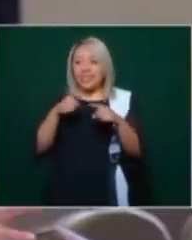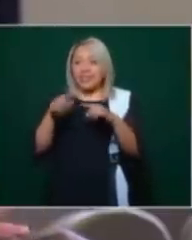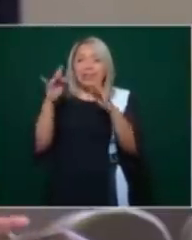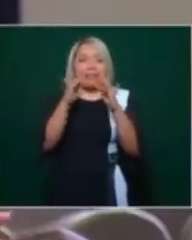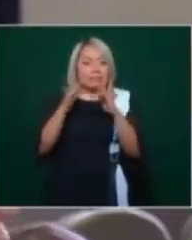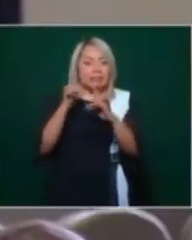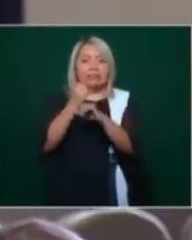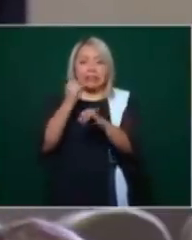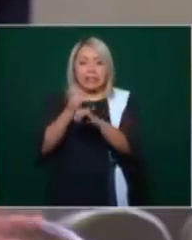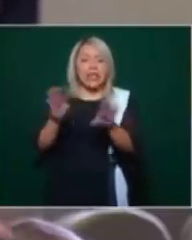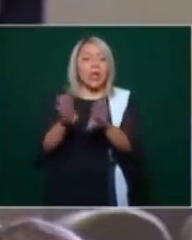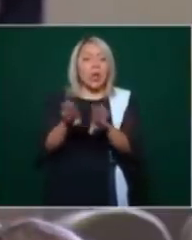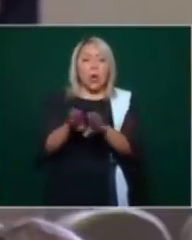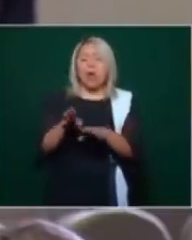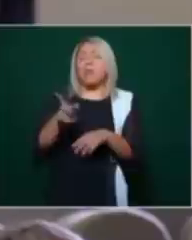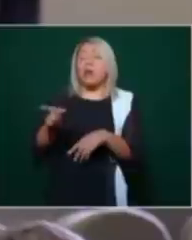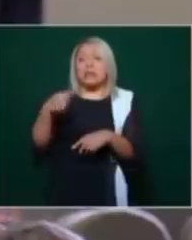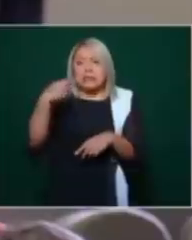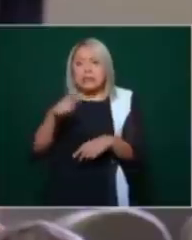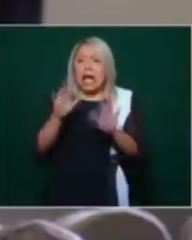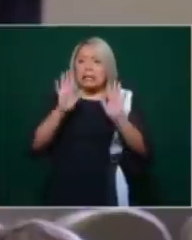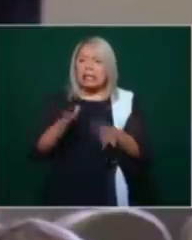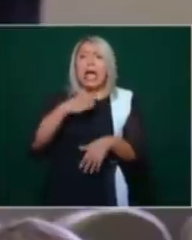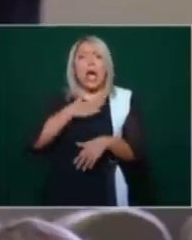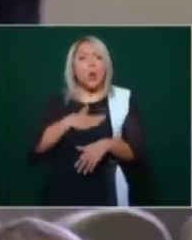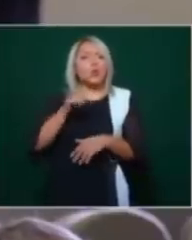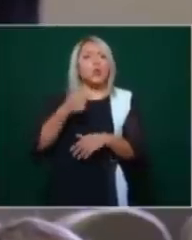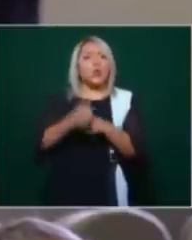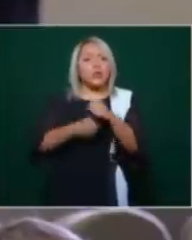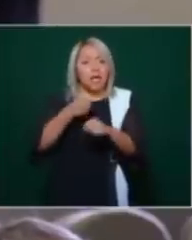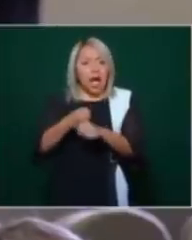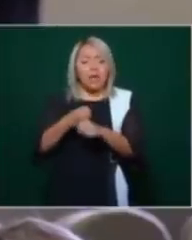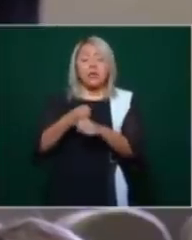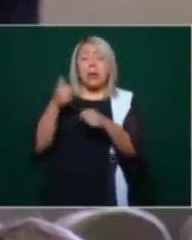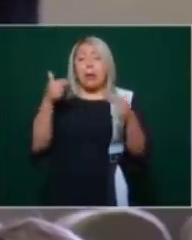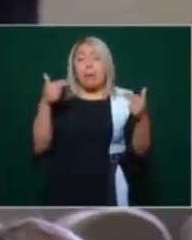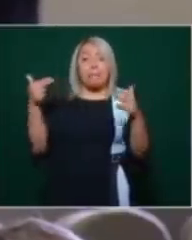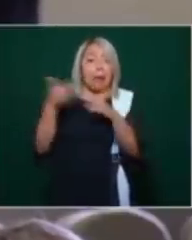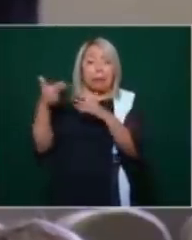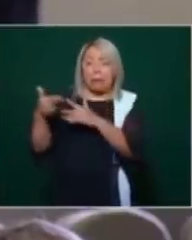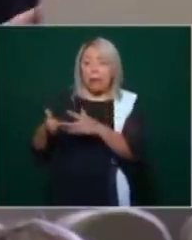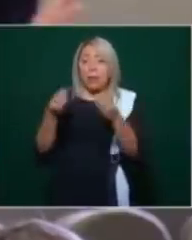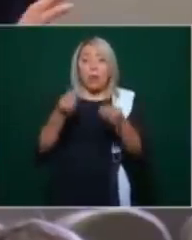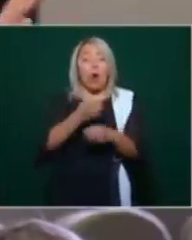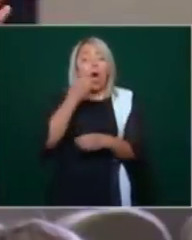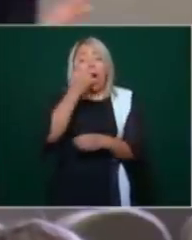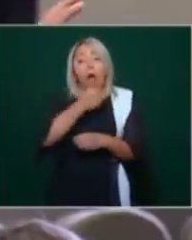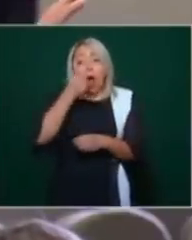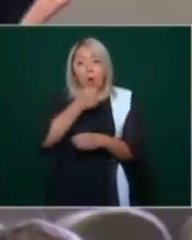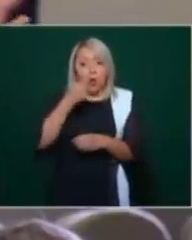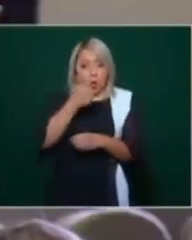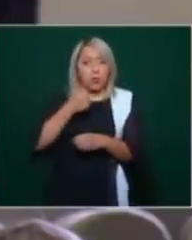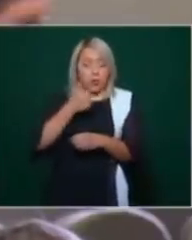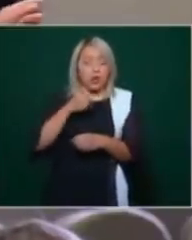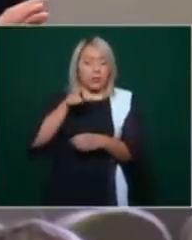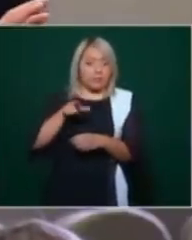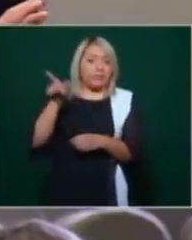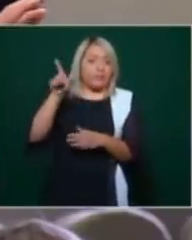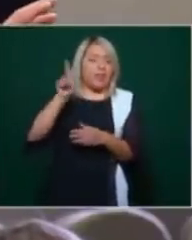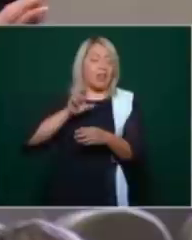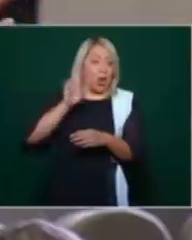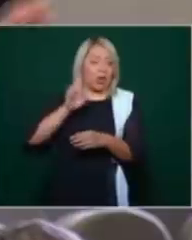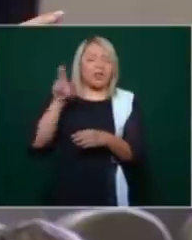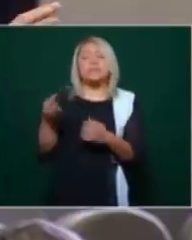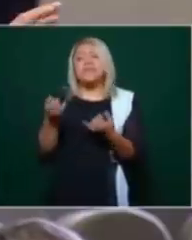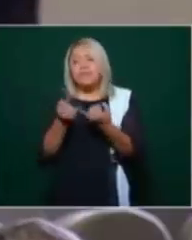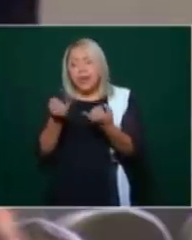estudiantes que se vivió hace 12 años, hace así como 12 años en Ciudad Juárez. Presidente, yo le preguntaría muy puntual, ante esta detención del secretario de